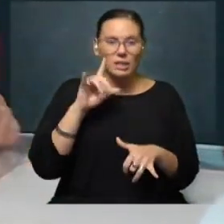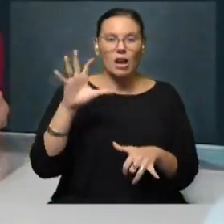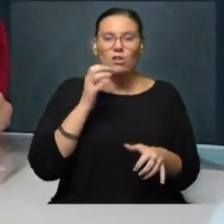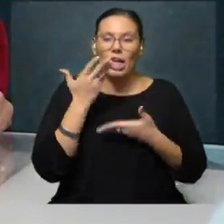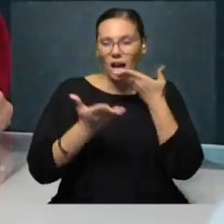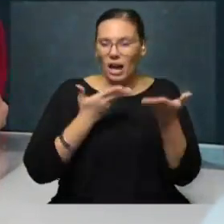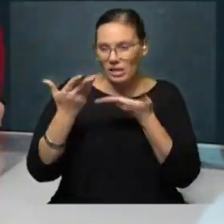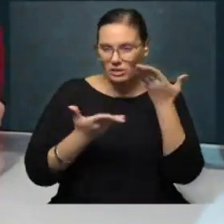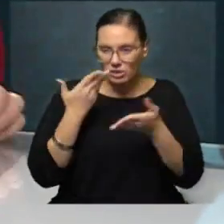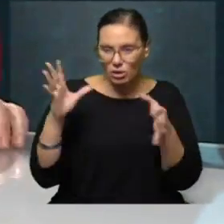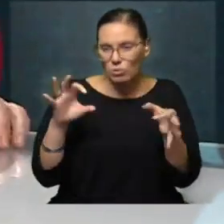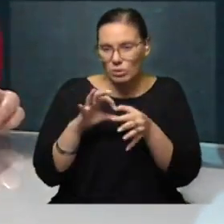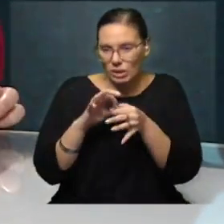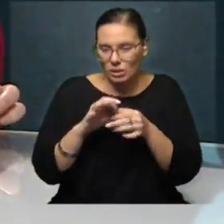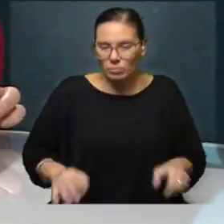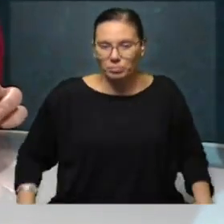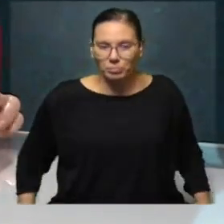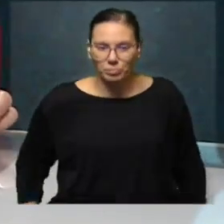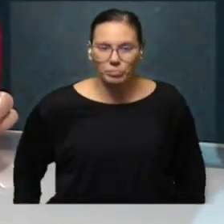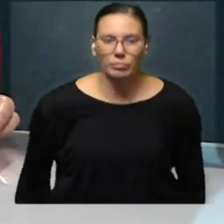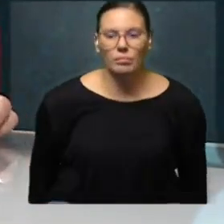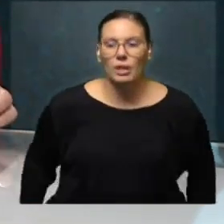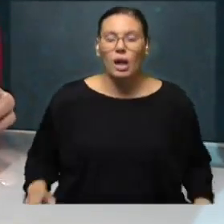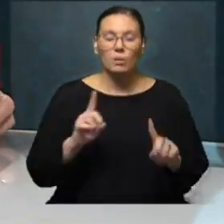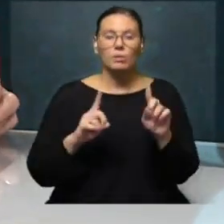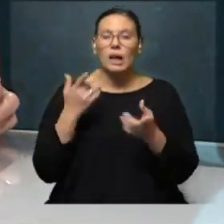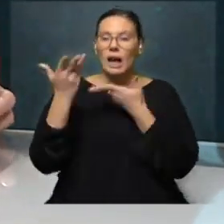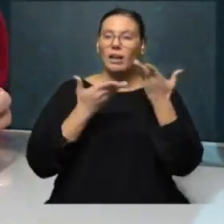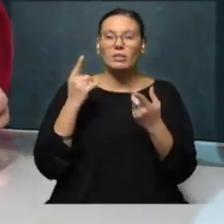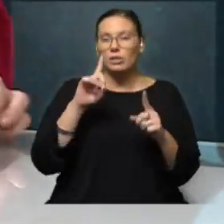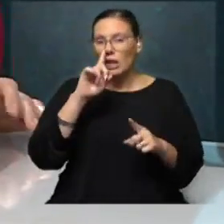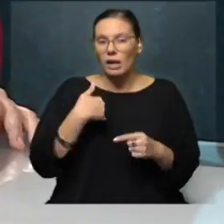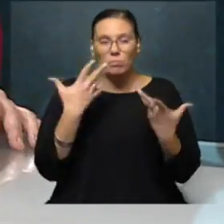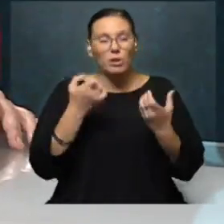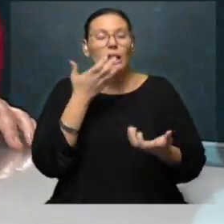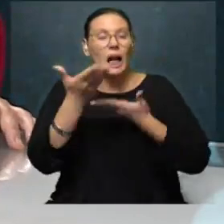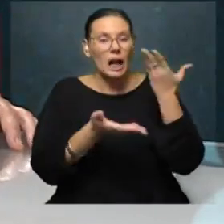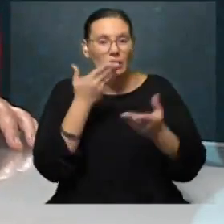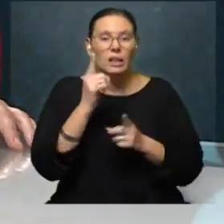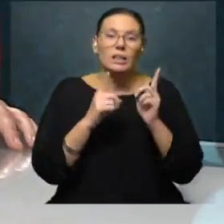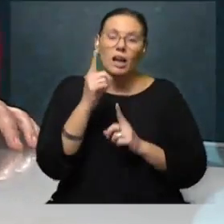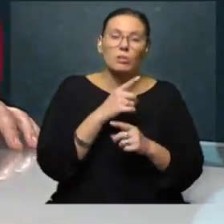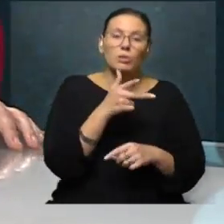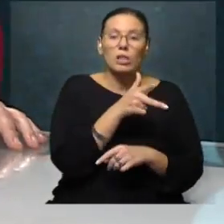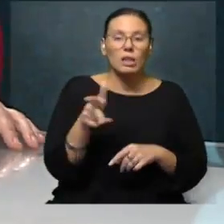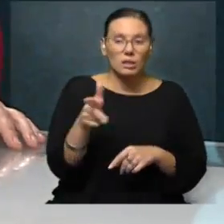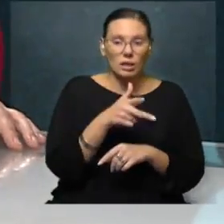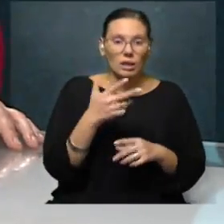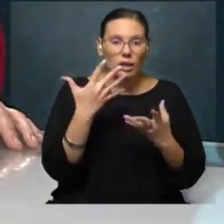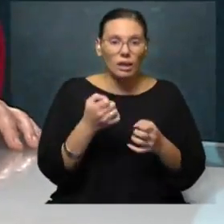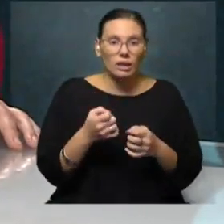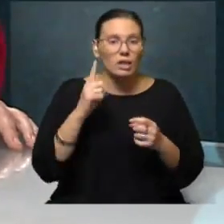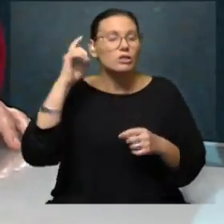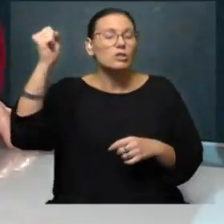disparan. Te viene el increíble. Hay canciones que te disparan enseguida ganas de cantar. Y hay animaciones que te disparan las